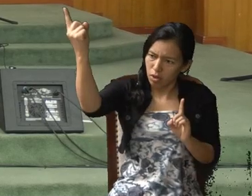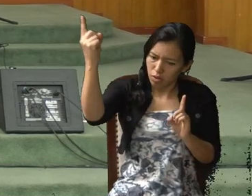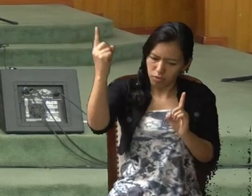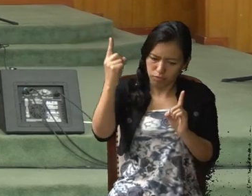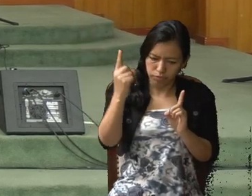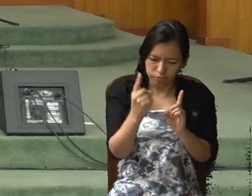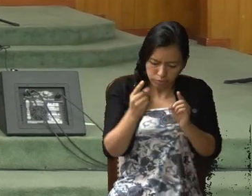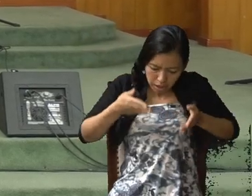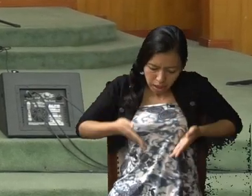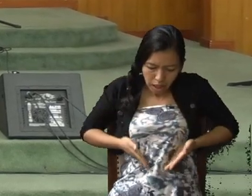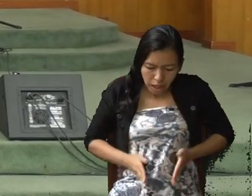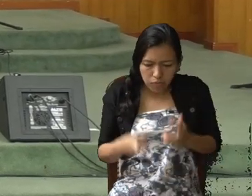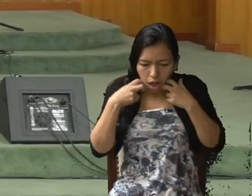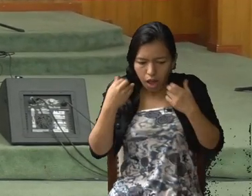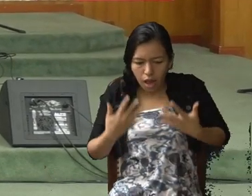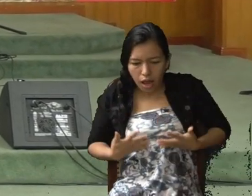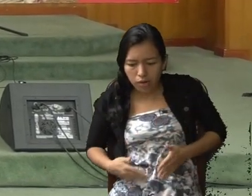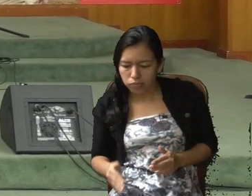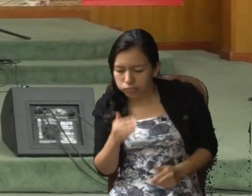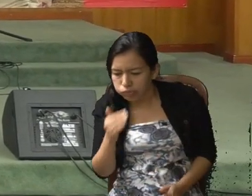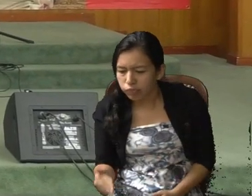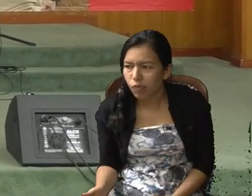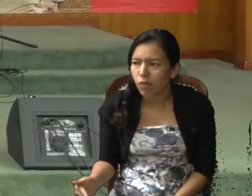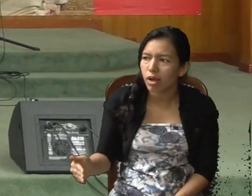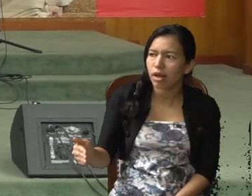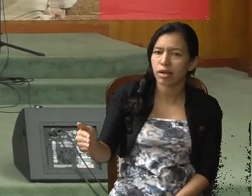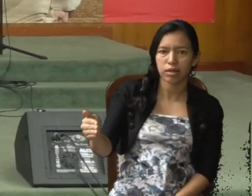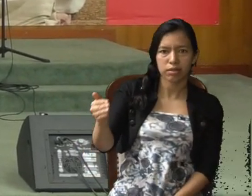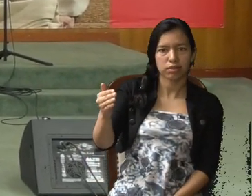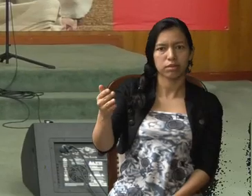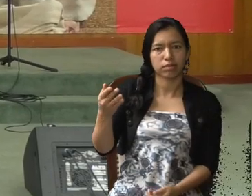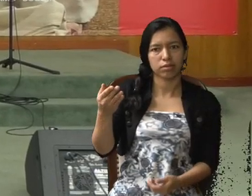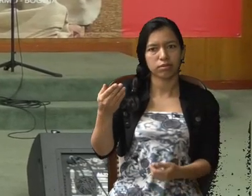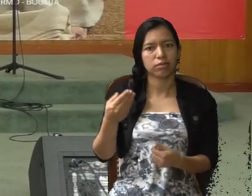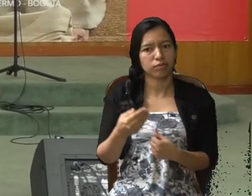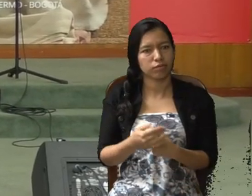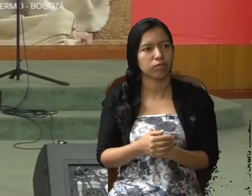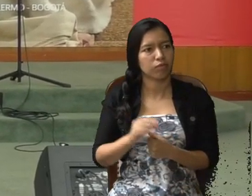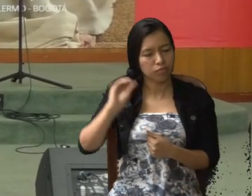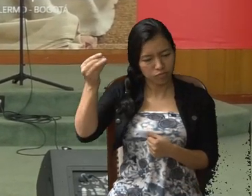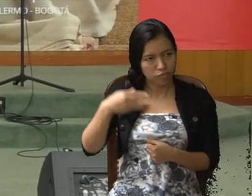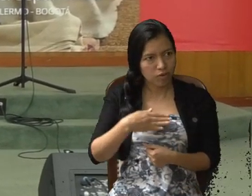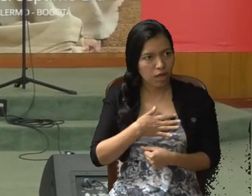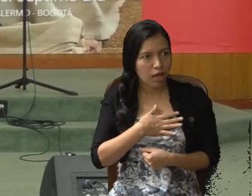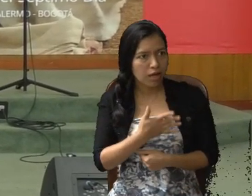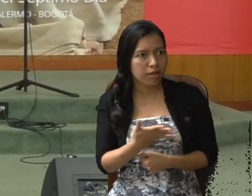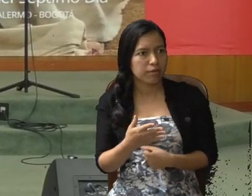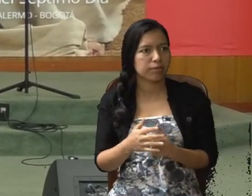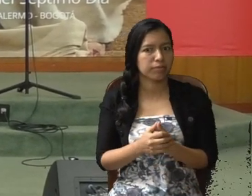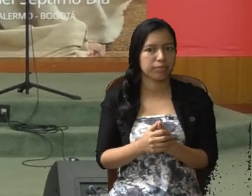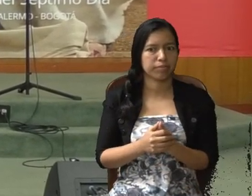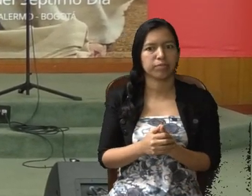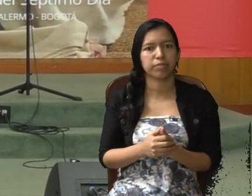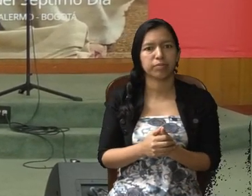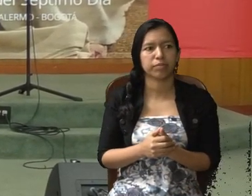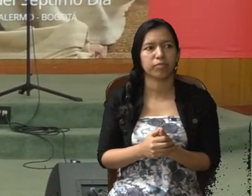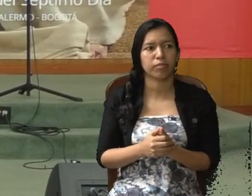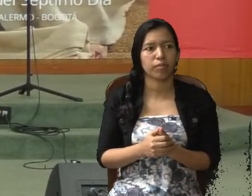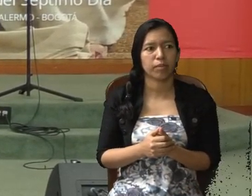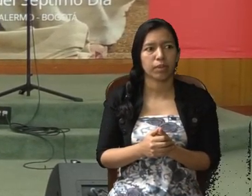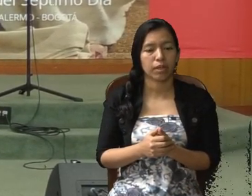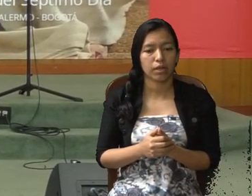habitar entre nosotros, hay una historia muy interesante sobre el Espíritu Santo que a veces pasamos desapercibida. Y por eso les voy a invitar